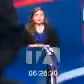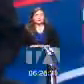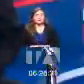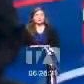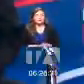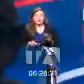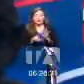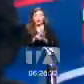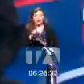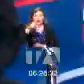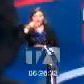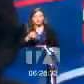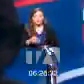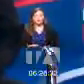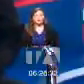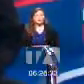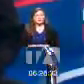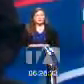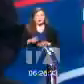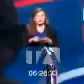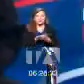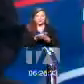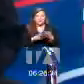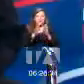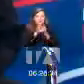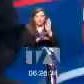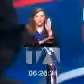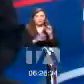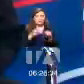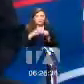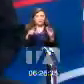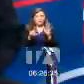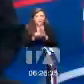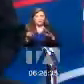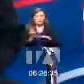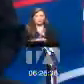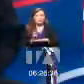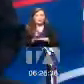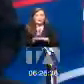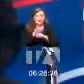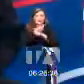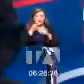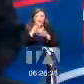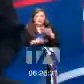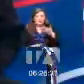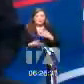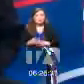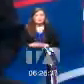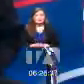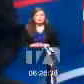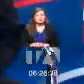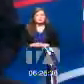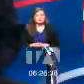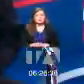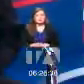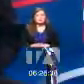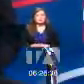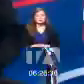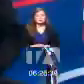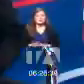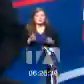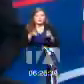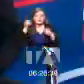incumplir la ley, haber incurrido en prohibiciones constitucionales, legales y utilización falsa de documentos. Además, no descarta